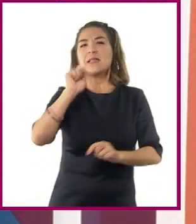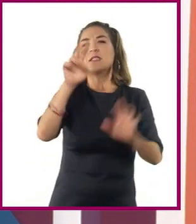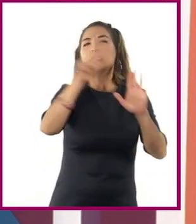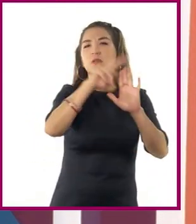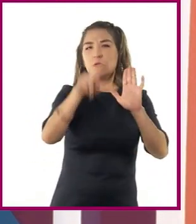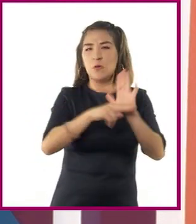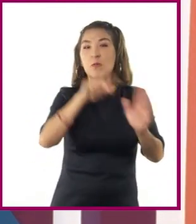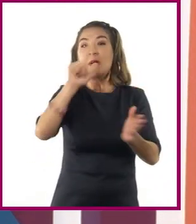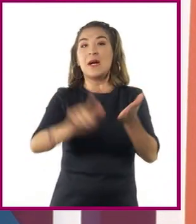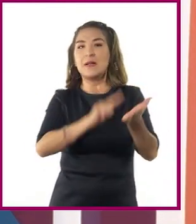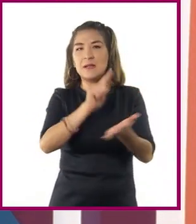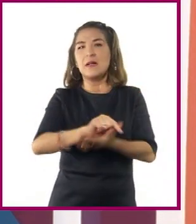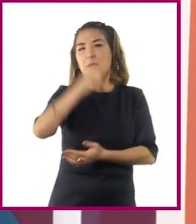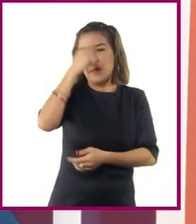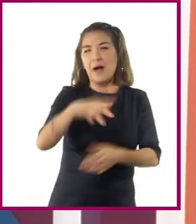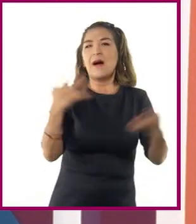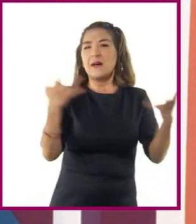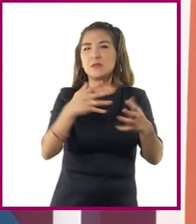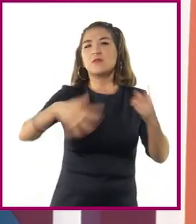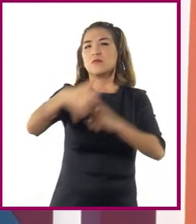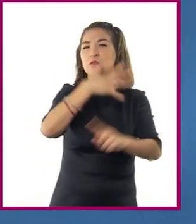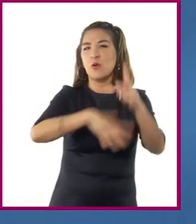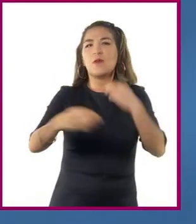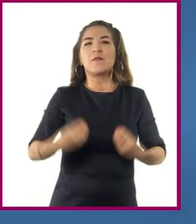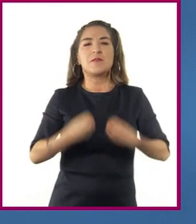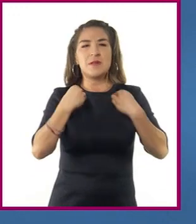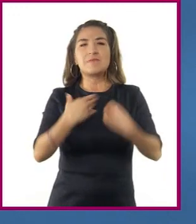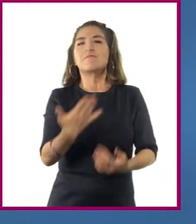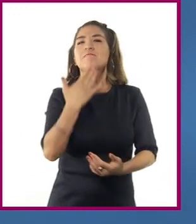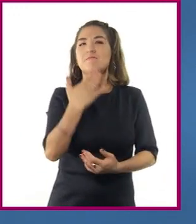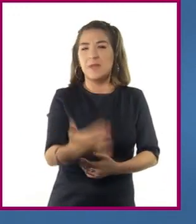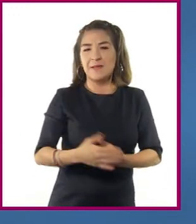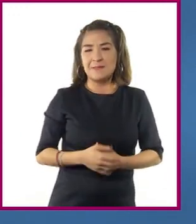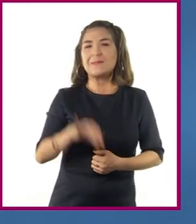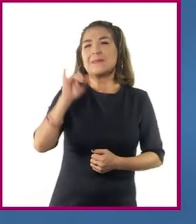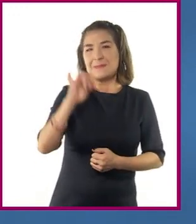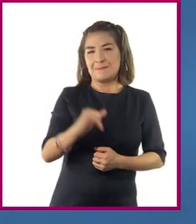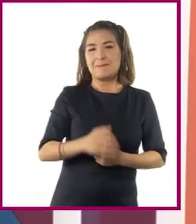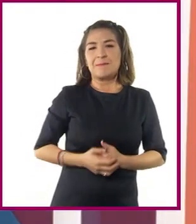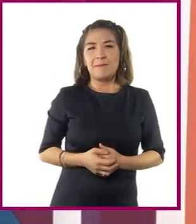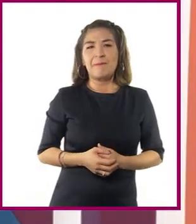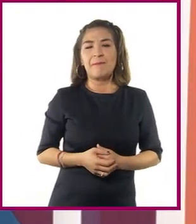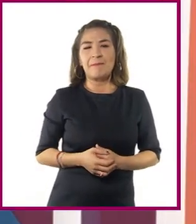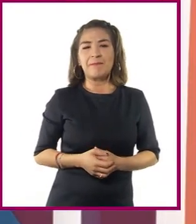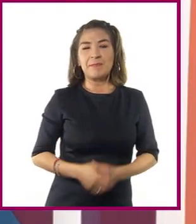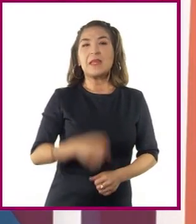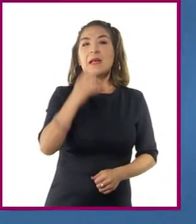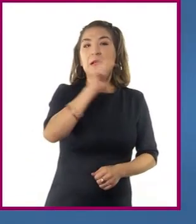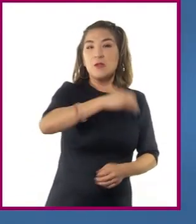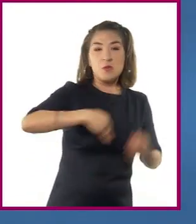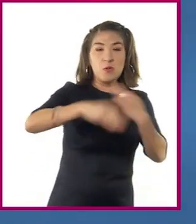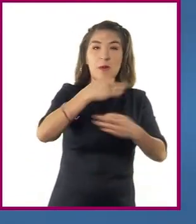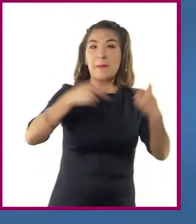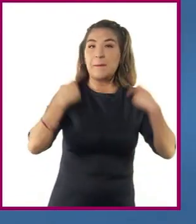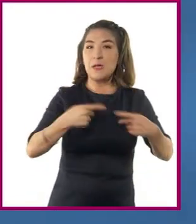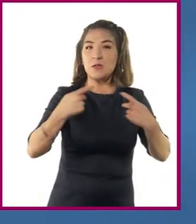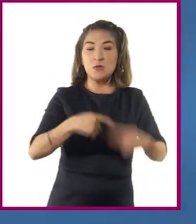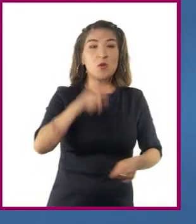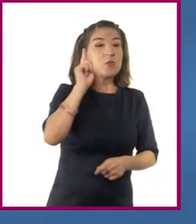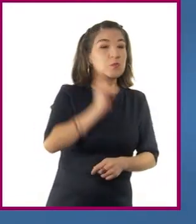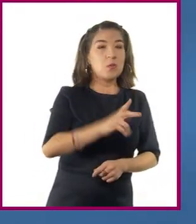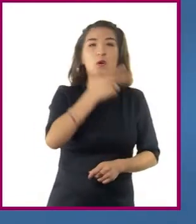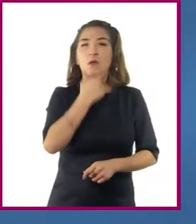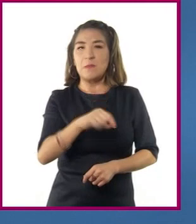que debemos de practicar para vivir en armonía. Muy bien. Cada una y uno de nosotros, como ciudadanas